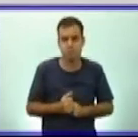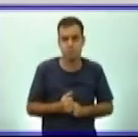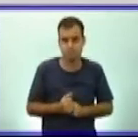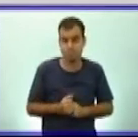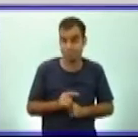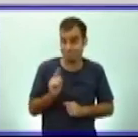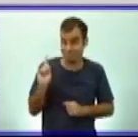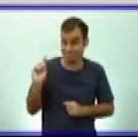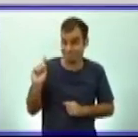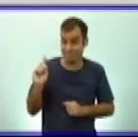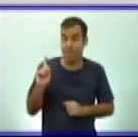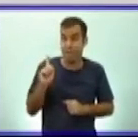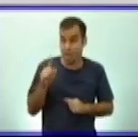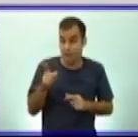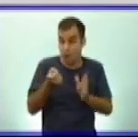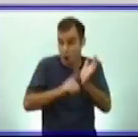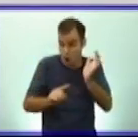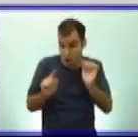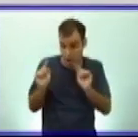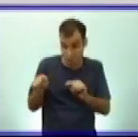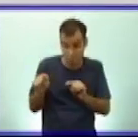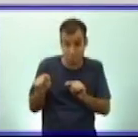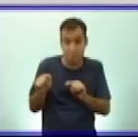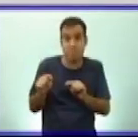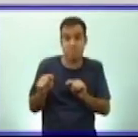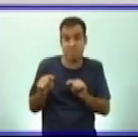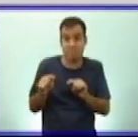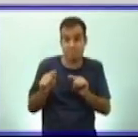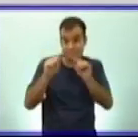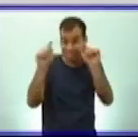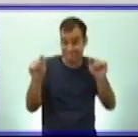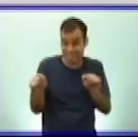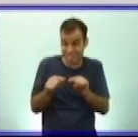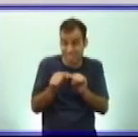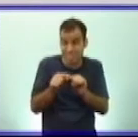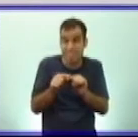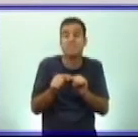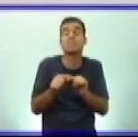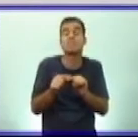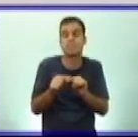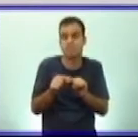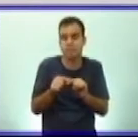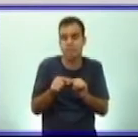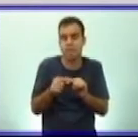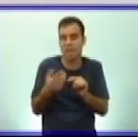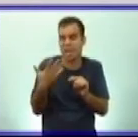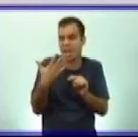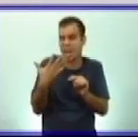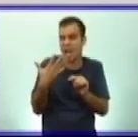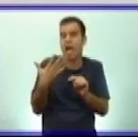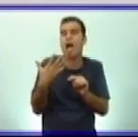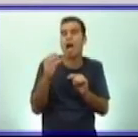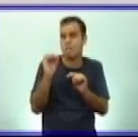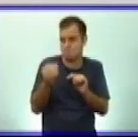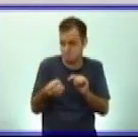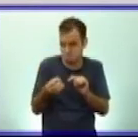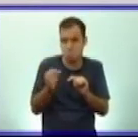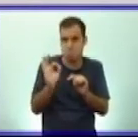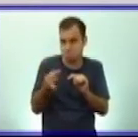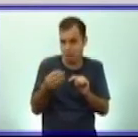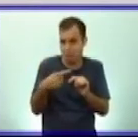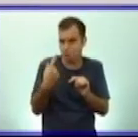oposición a la corriente en un circuito capacitivo la ofrece esa magnitud que hemos